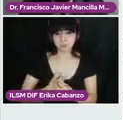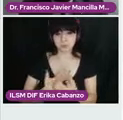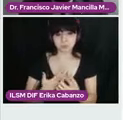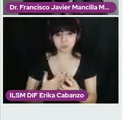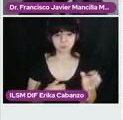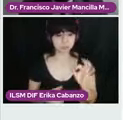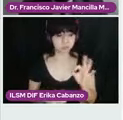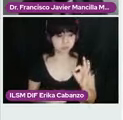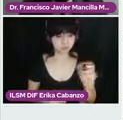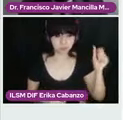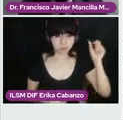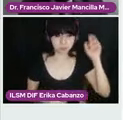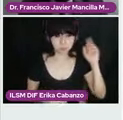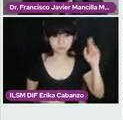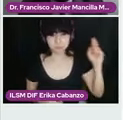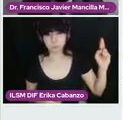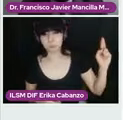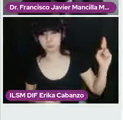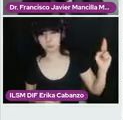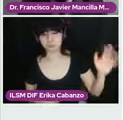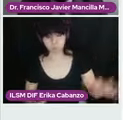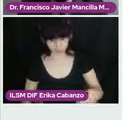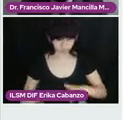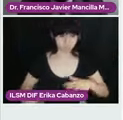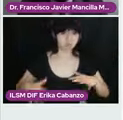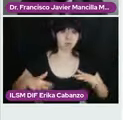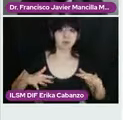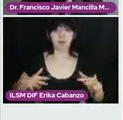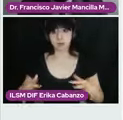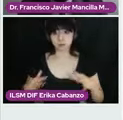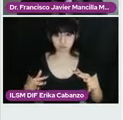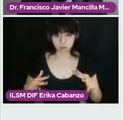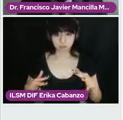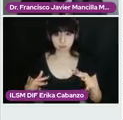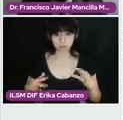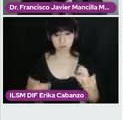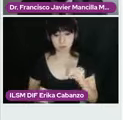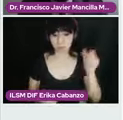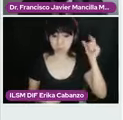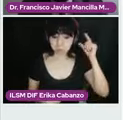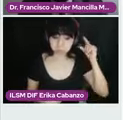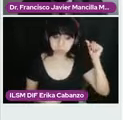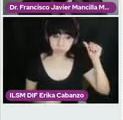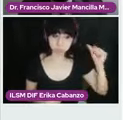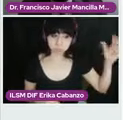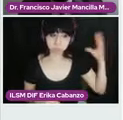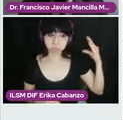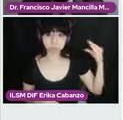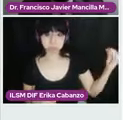de oír. Son los tres signos que un oído dice